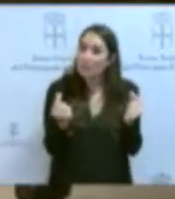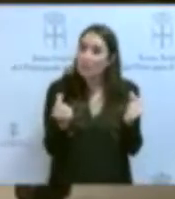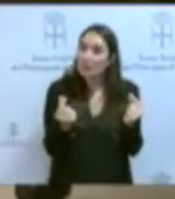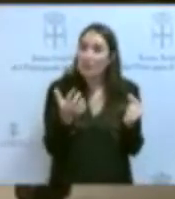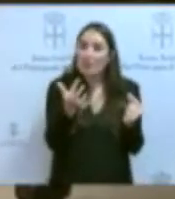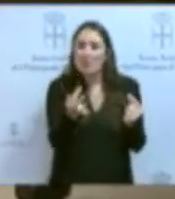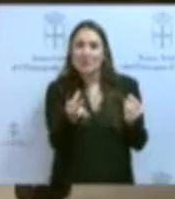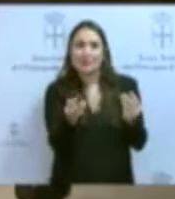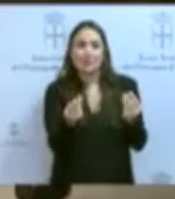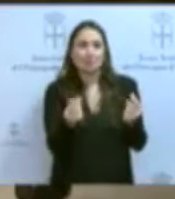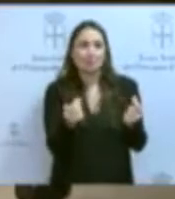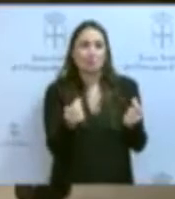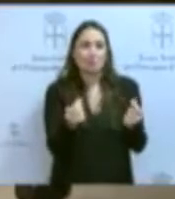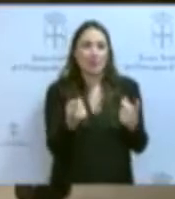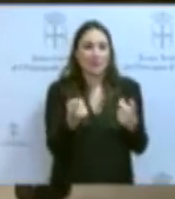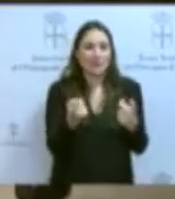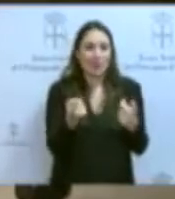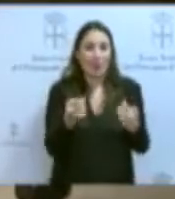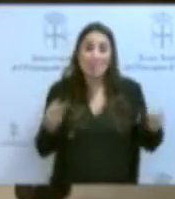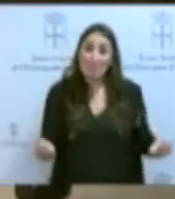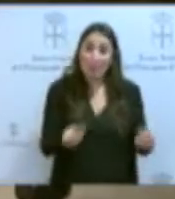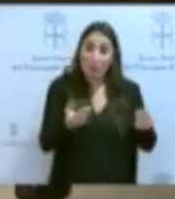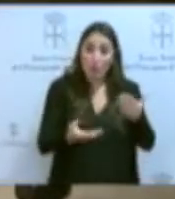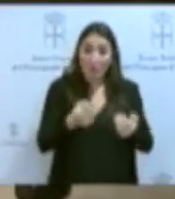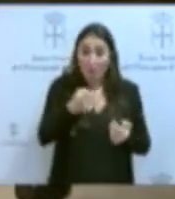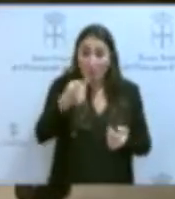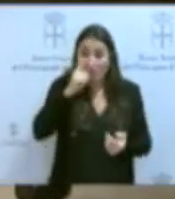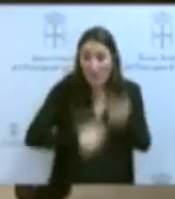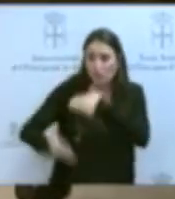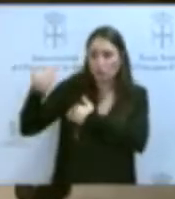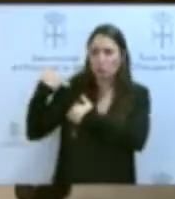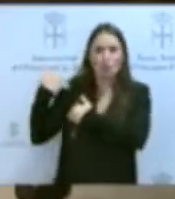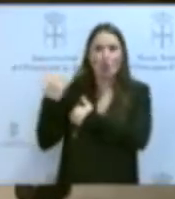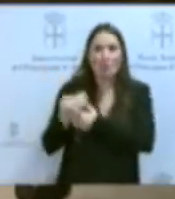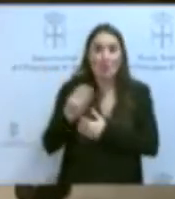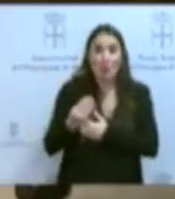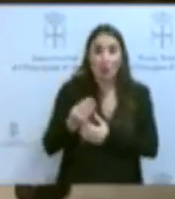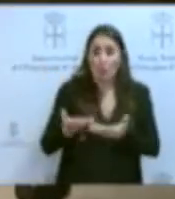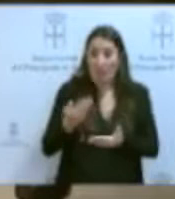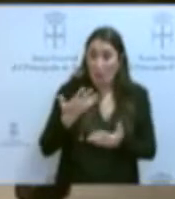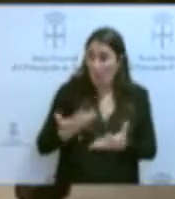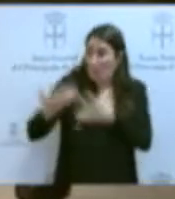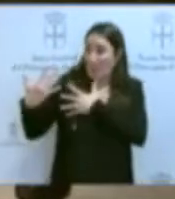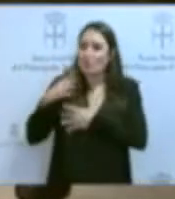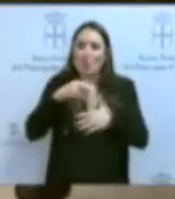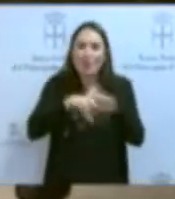educación tenga que estar mejor que hace 100 años, es que tendría que estar mejor que hace 10, porque recursos no